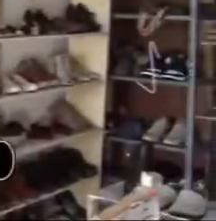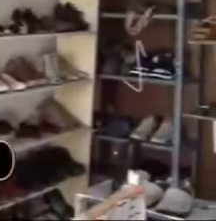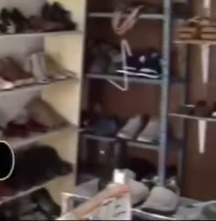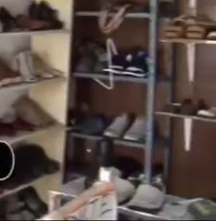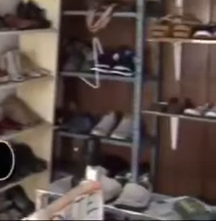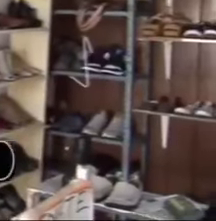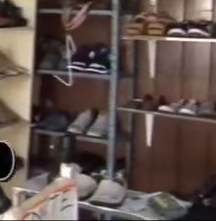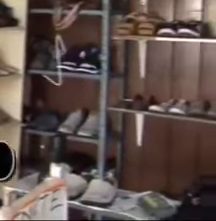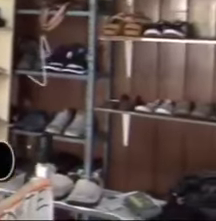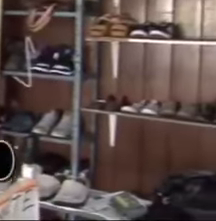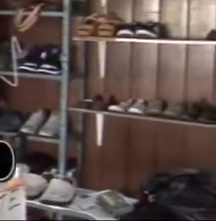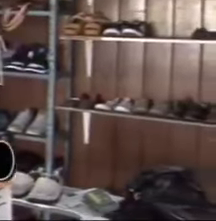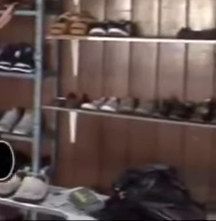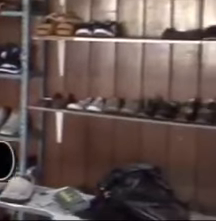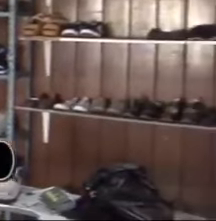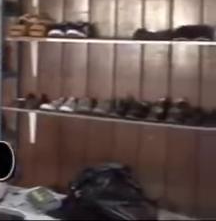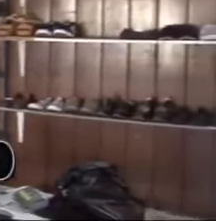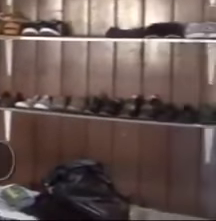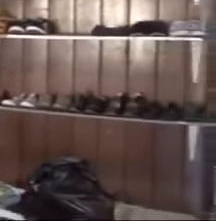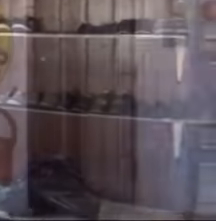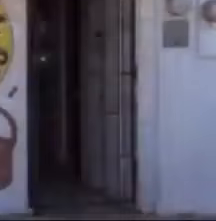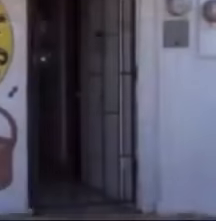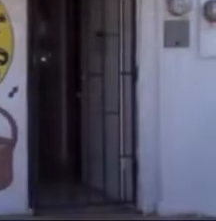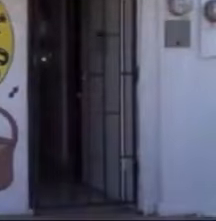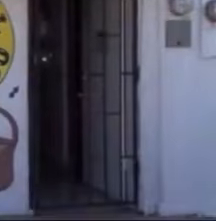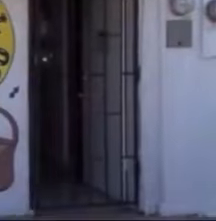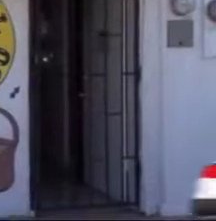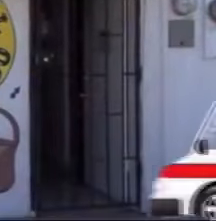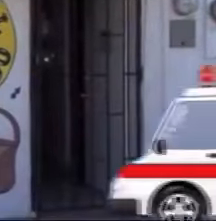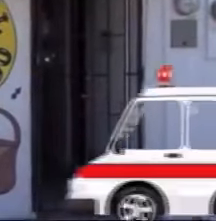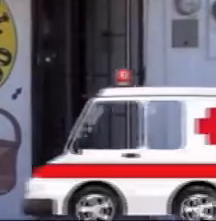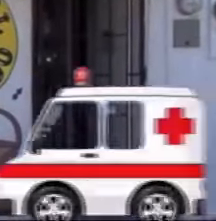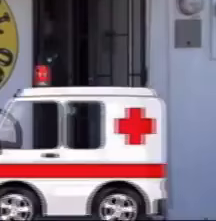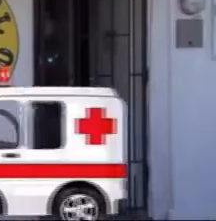de 37 años nos respaldan. El Hospital del Calzado,